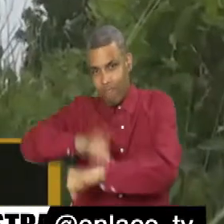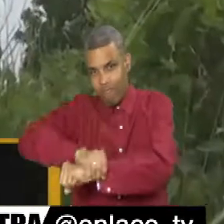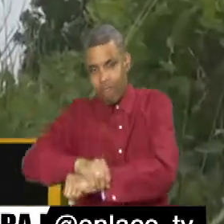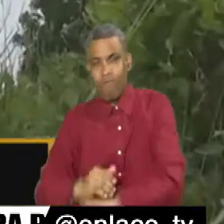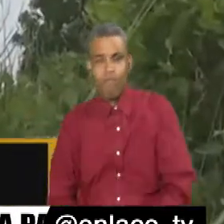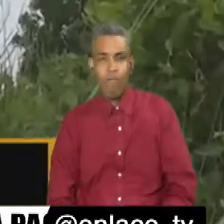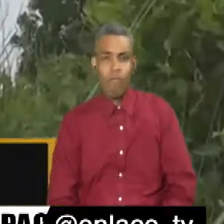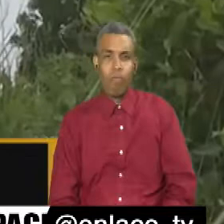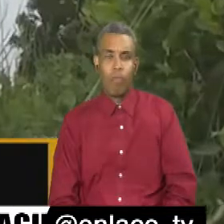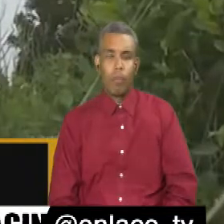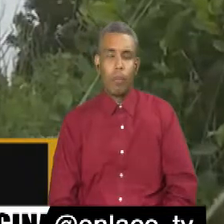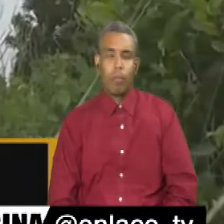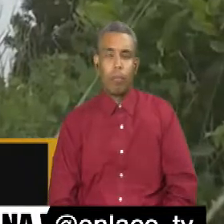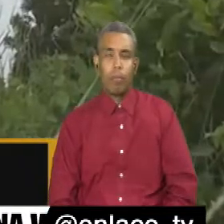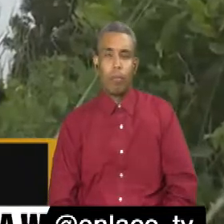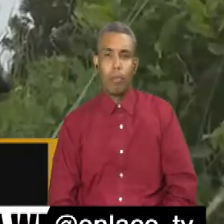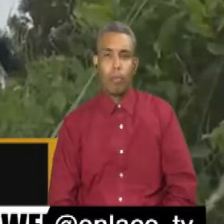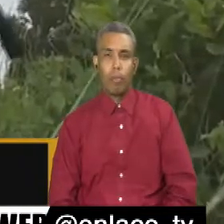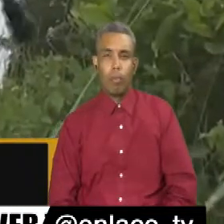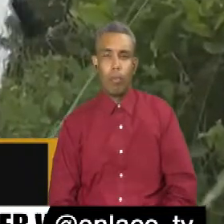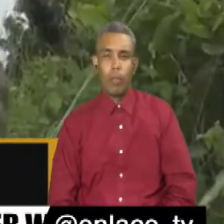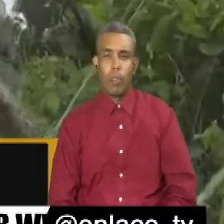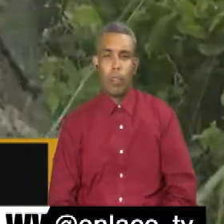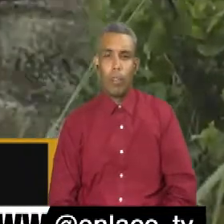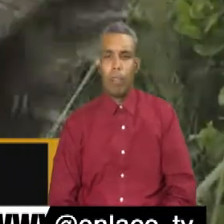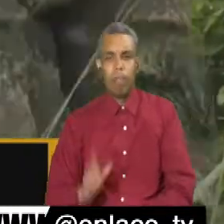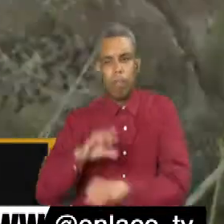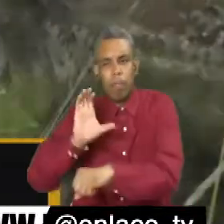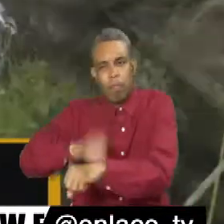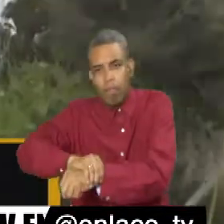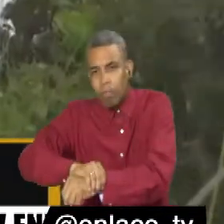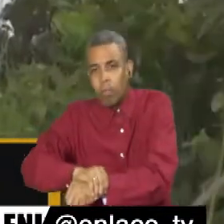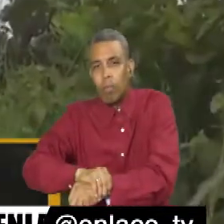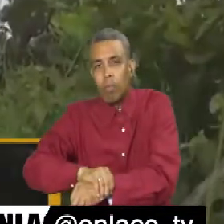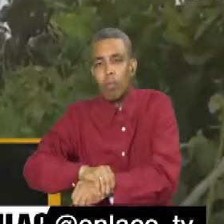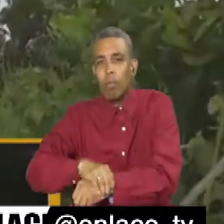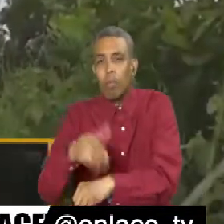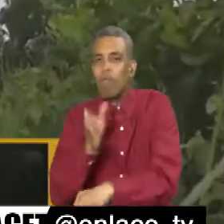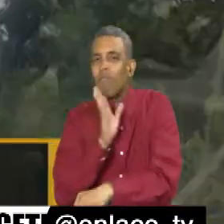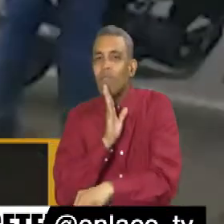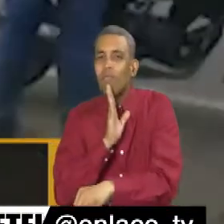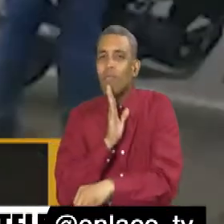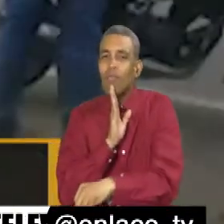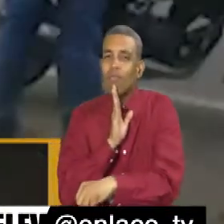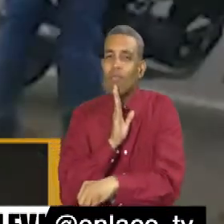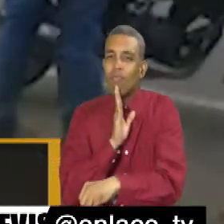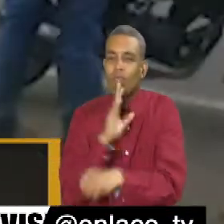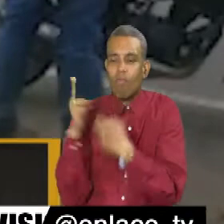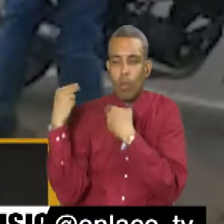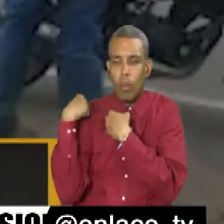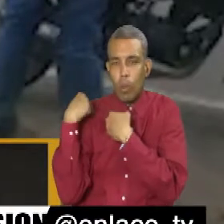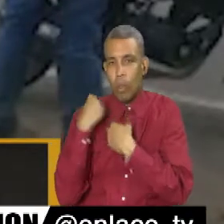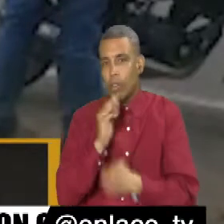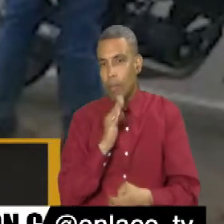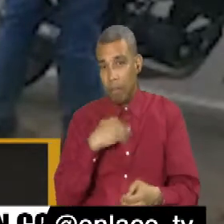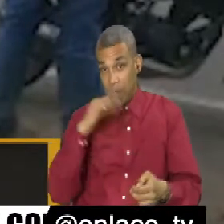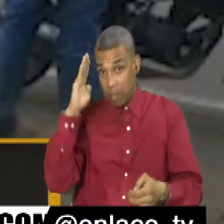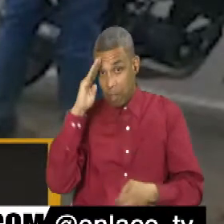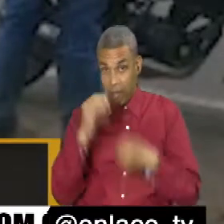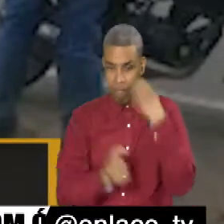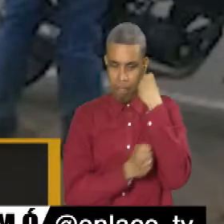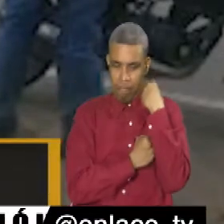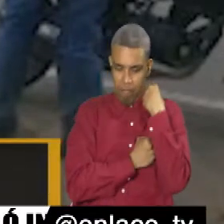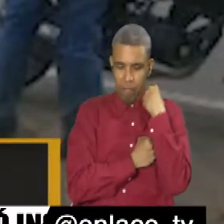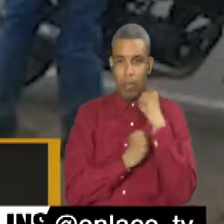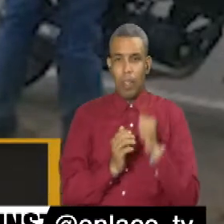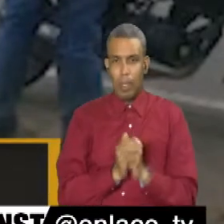desarrollo de operaciones militares realizadas por el Batallón Nueva Granada con el apoyo de la Policía del Magdalena Medio y la Armada Nacional, se lograron las capturas